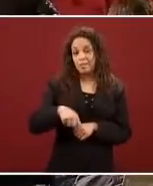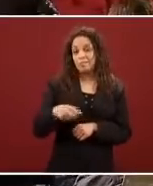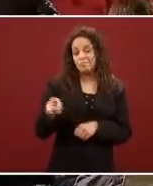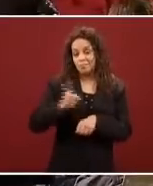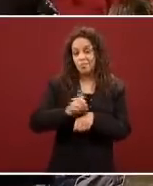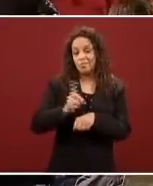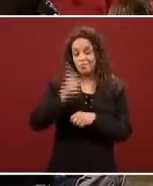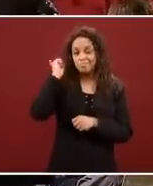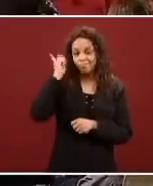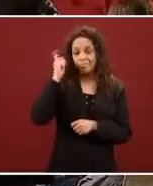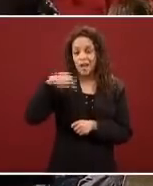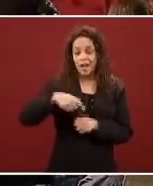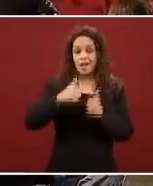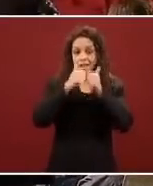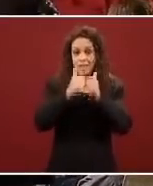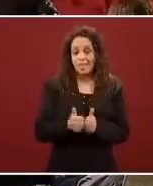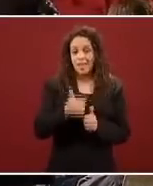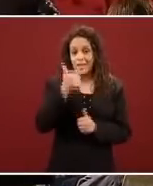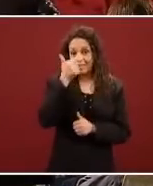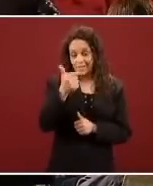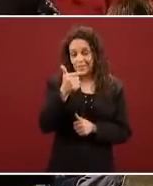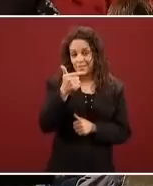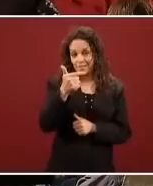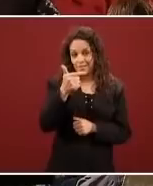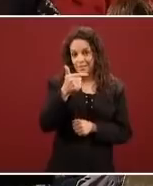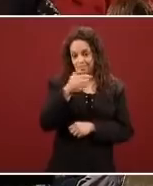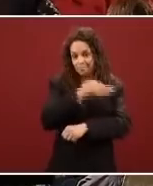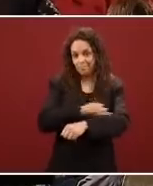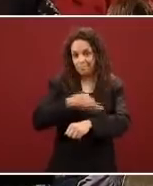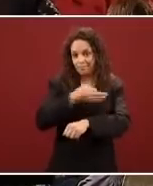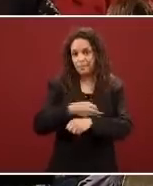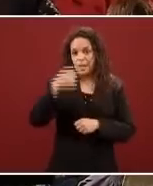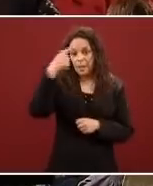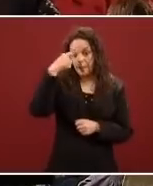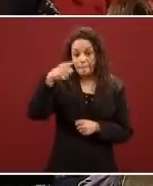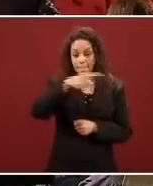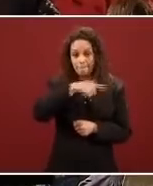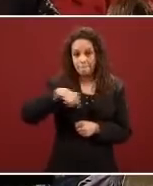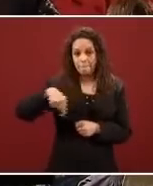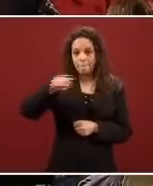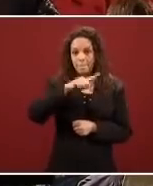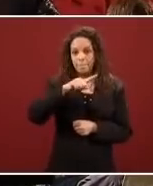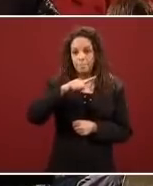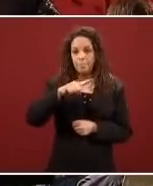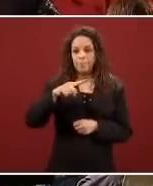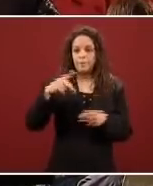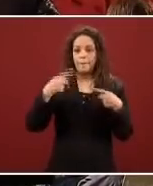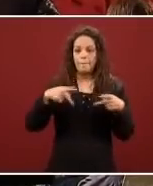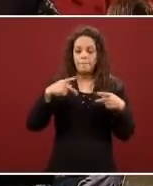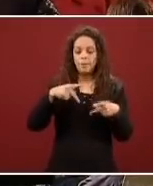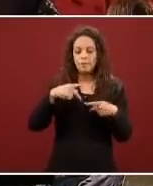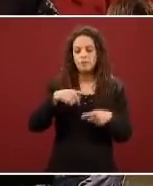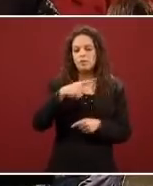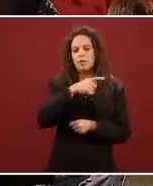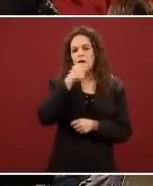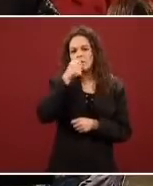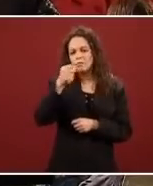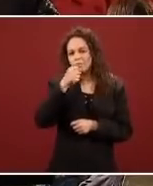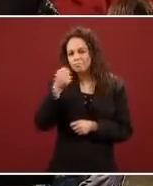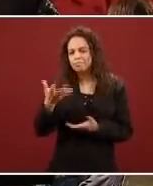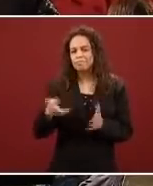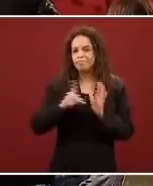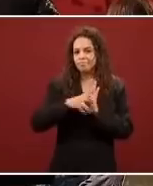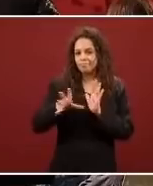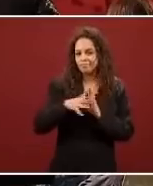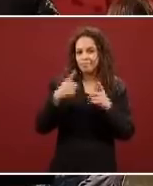tarde para poderles brindar a todos los reporteros que nos acompañan, reporteros y reporteras, y además directamente a